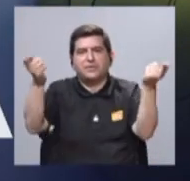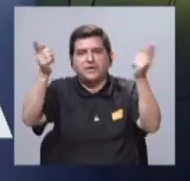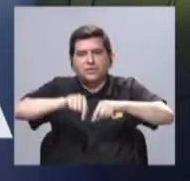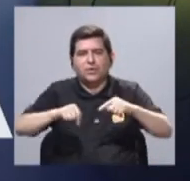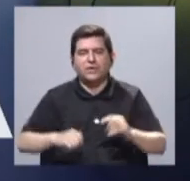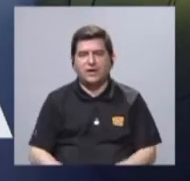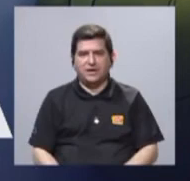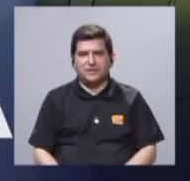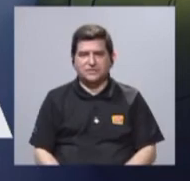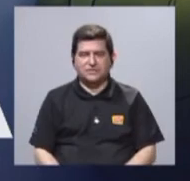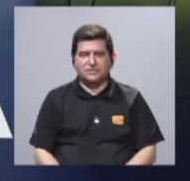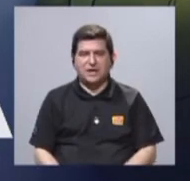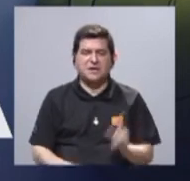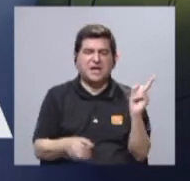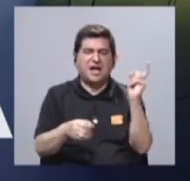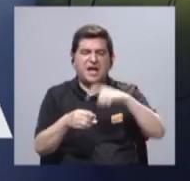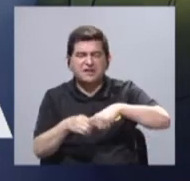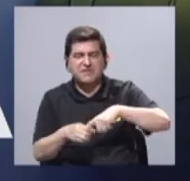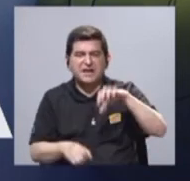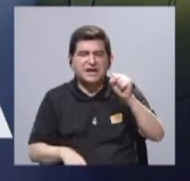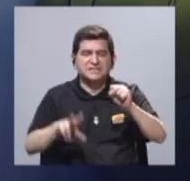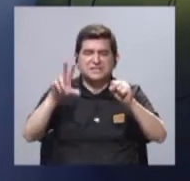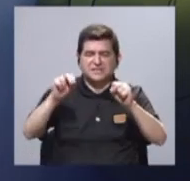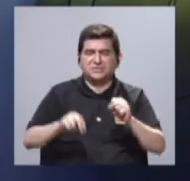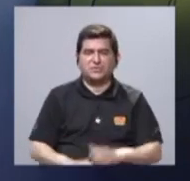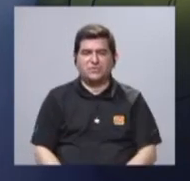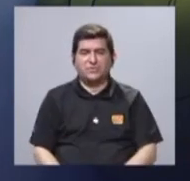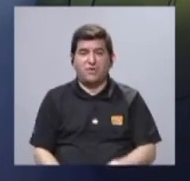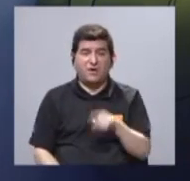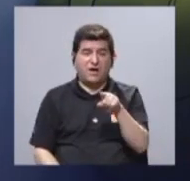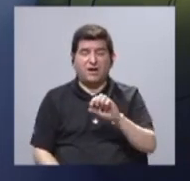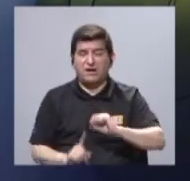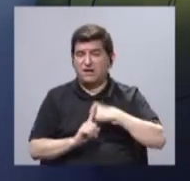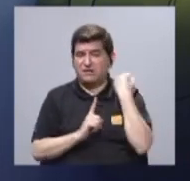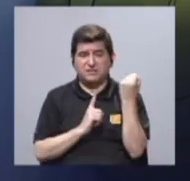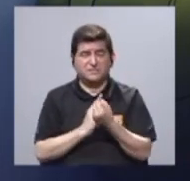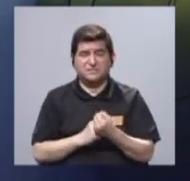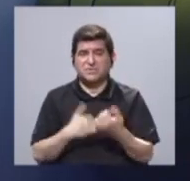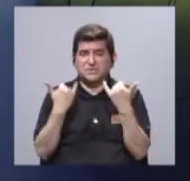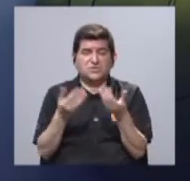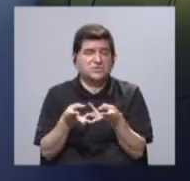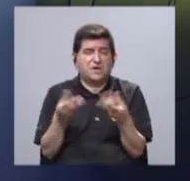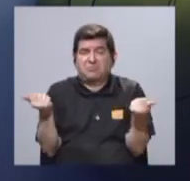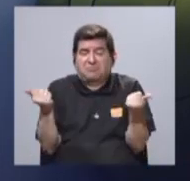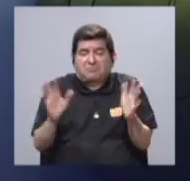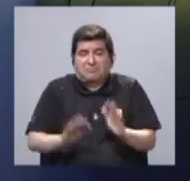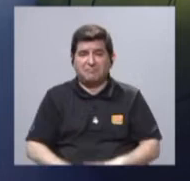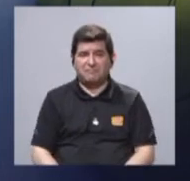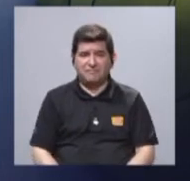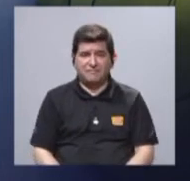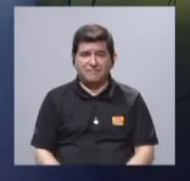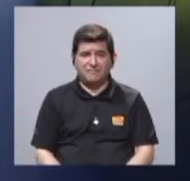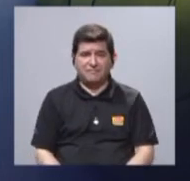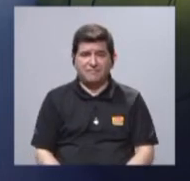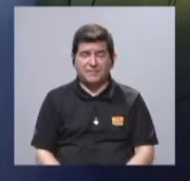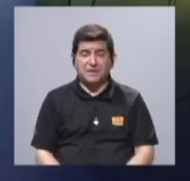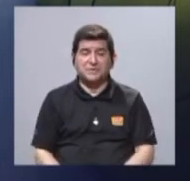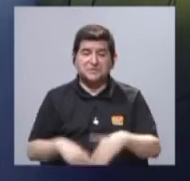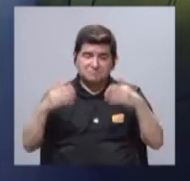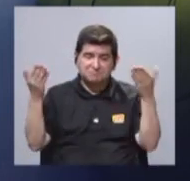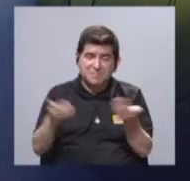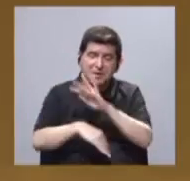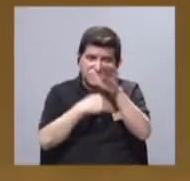la batalla, por si se afiliaban al imperio o no, tuvo lugar. De manera